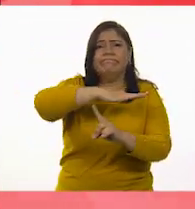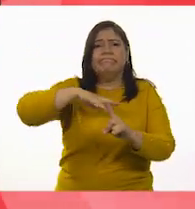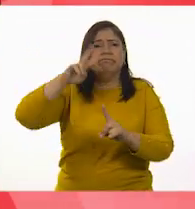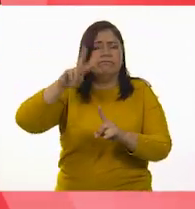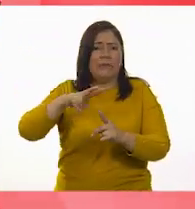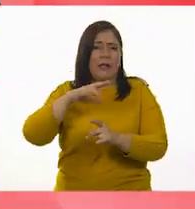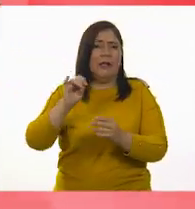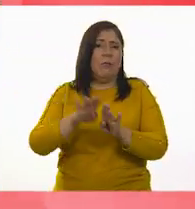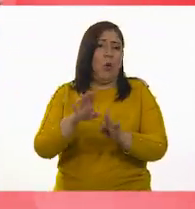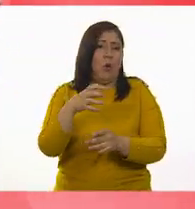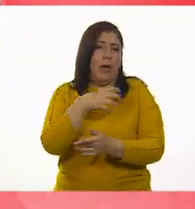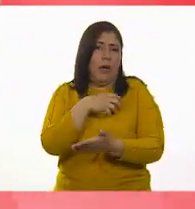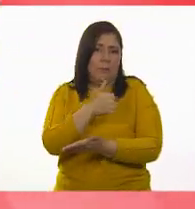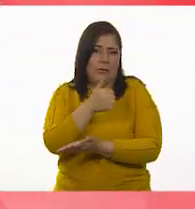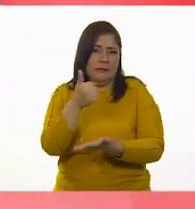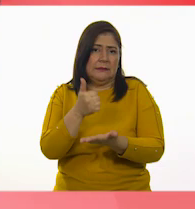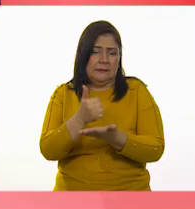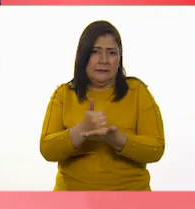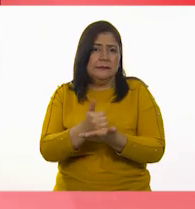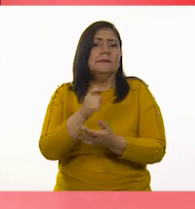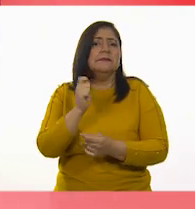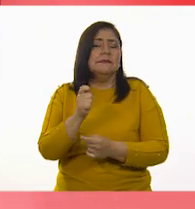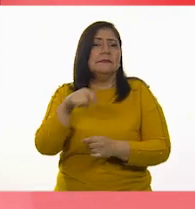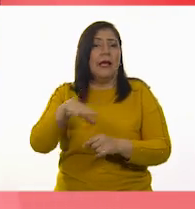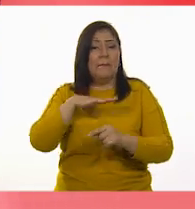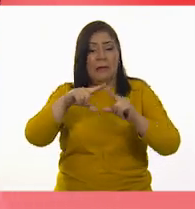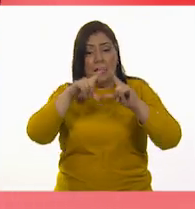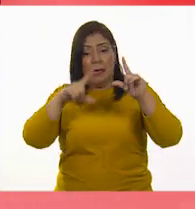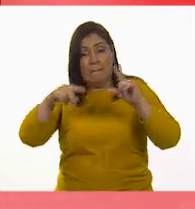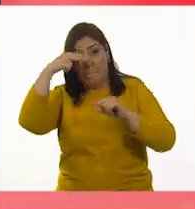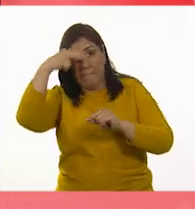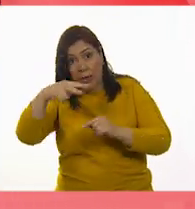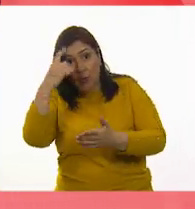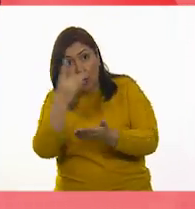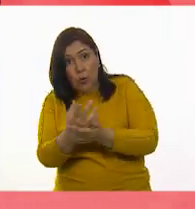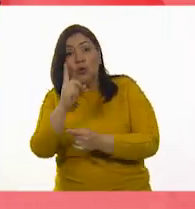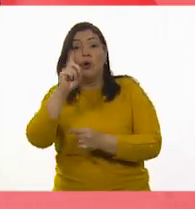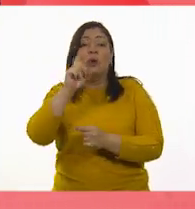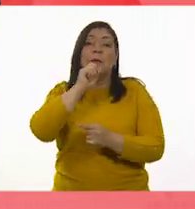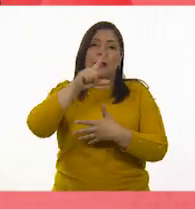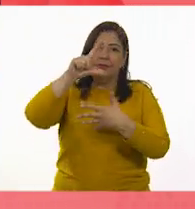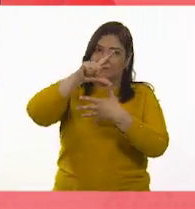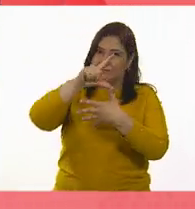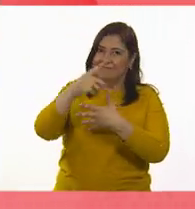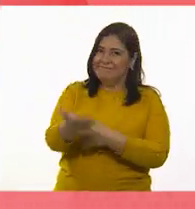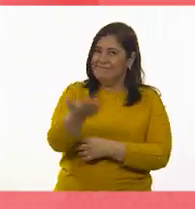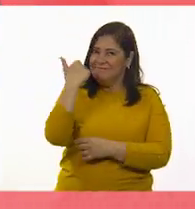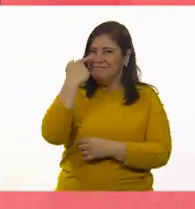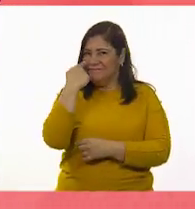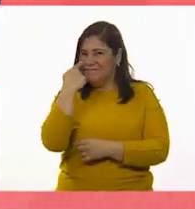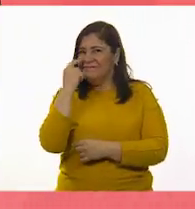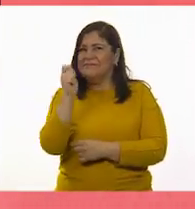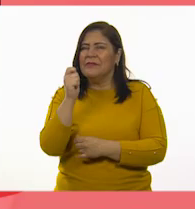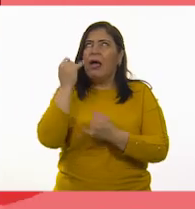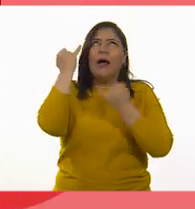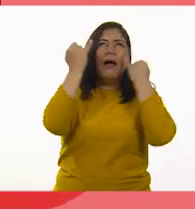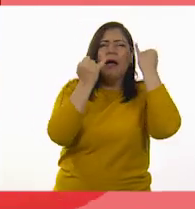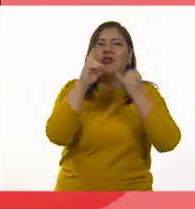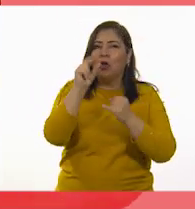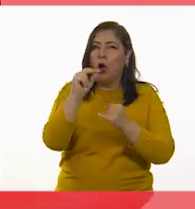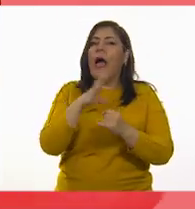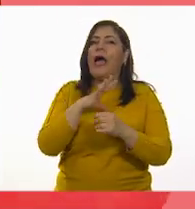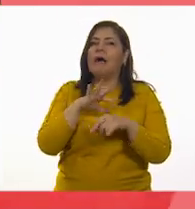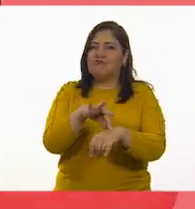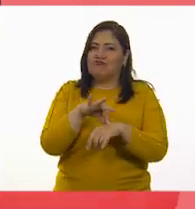No solo del país, sino de toda América Latina. ¡Hey! ¿Me sigues? No te la imagines. Estás